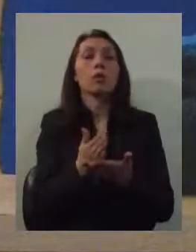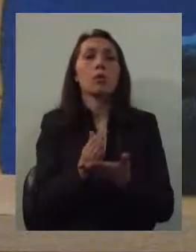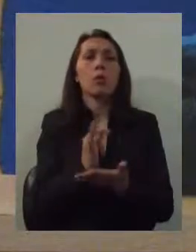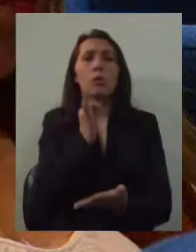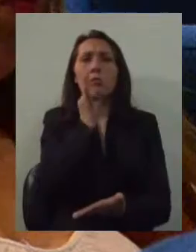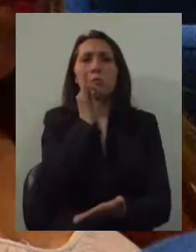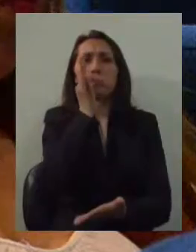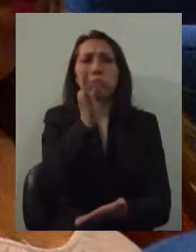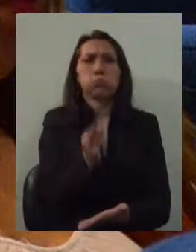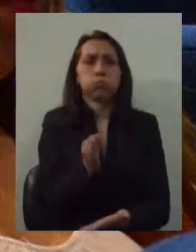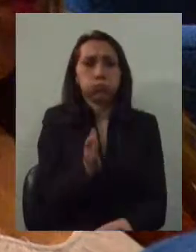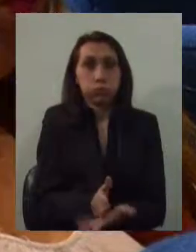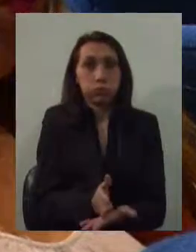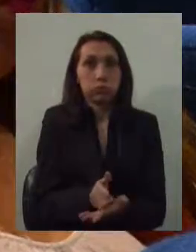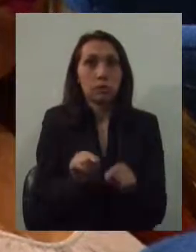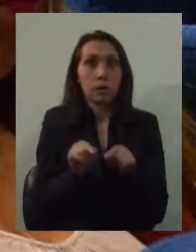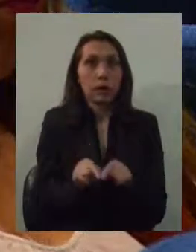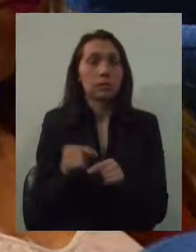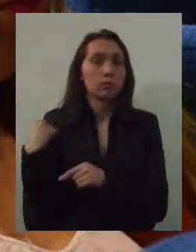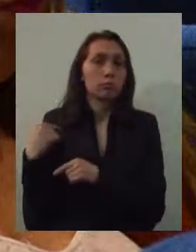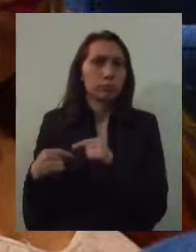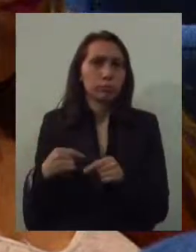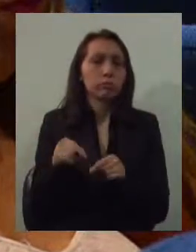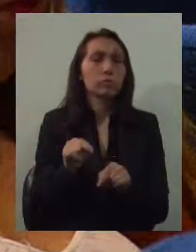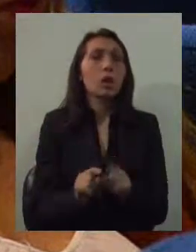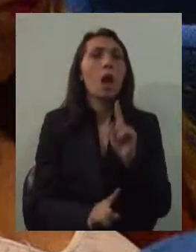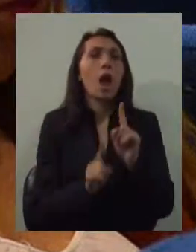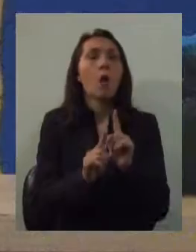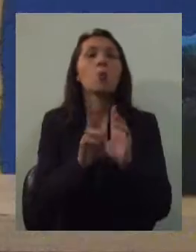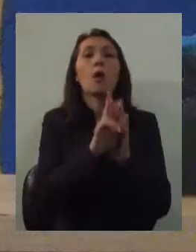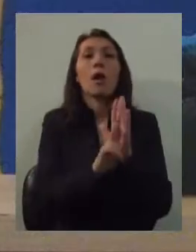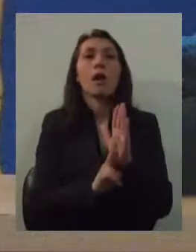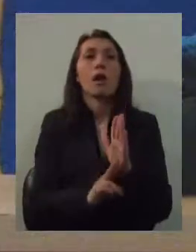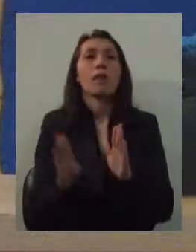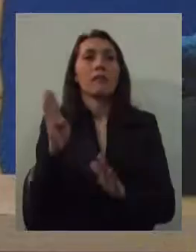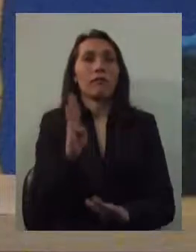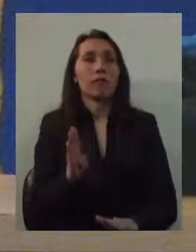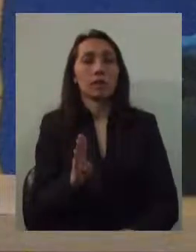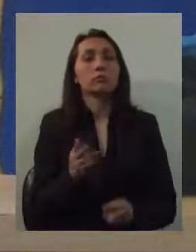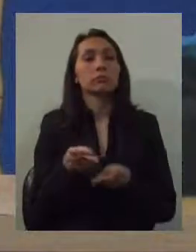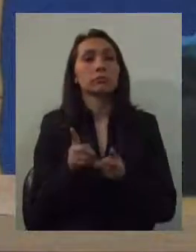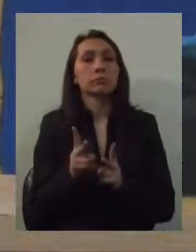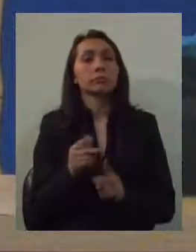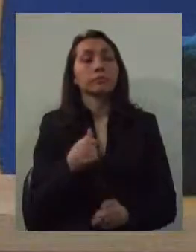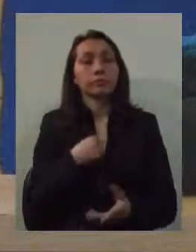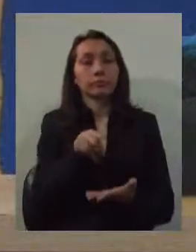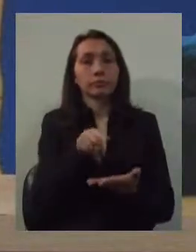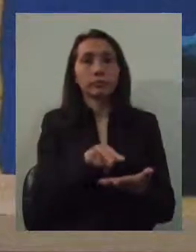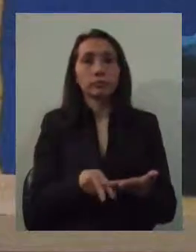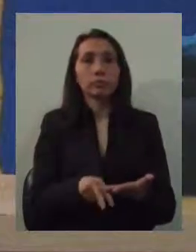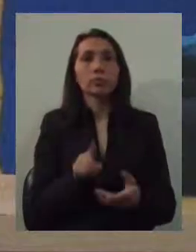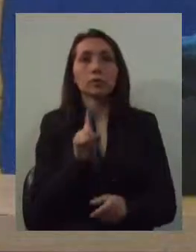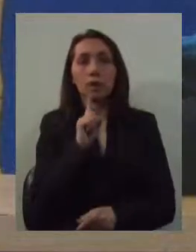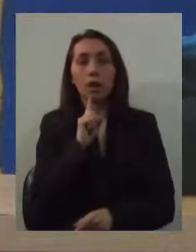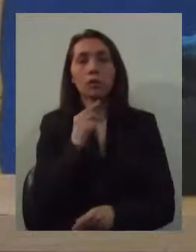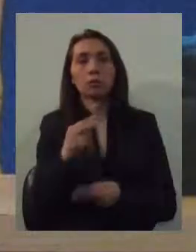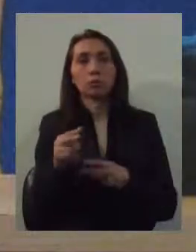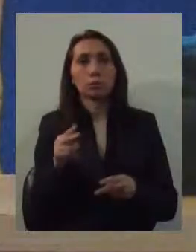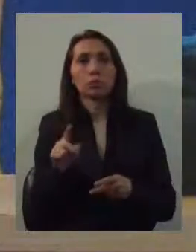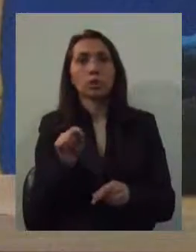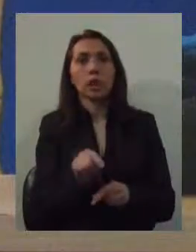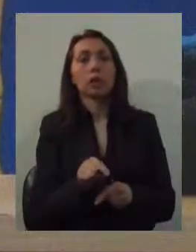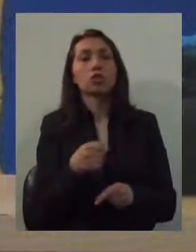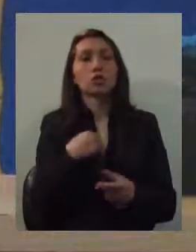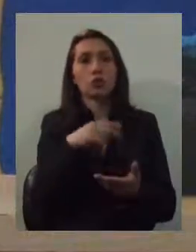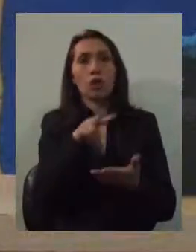jurisdicción algunas reglas básicas que me permito leer y que las tienen ustedes allí. Yo la voy a